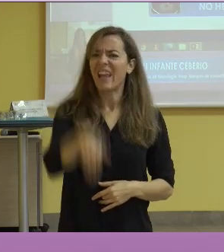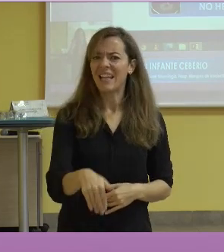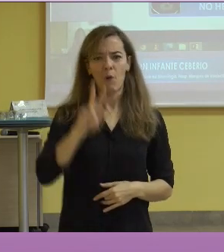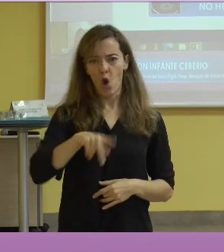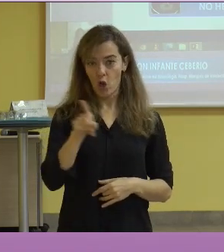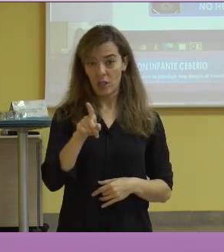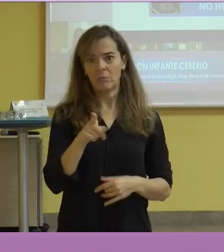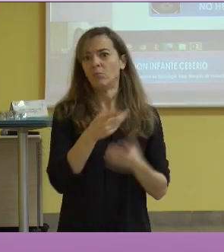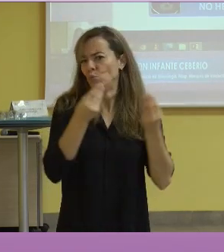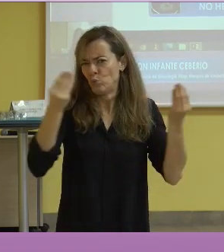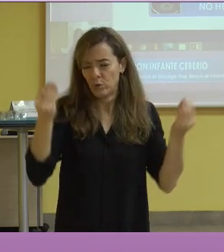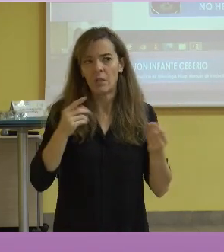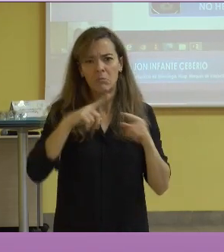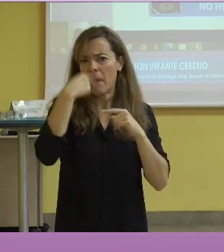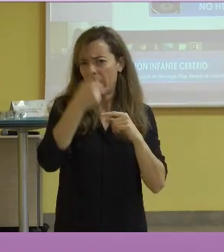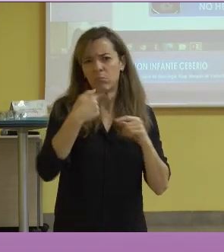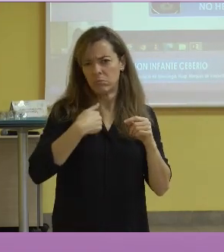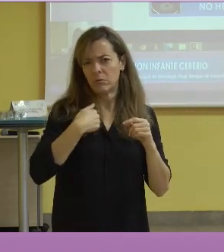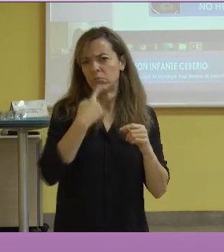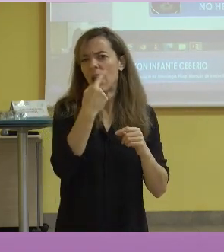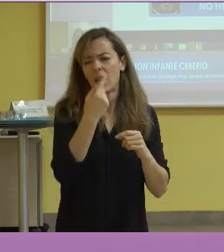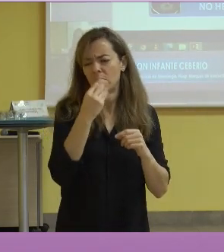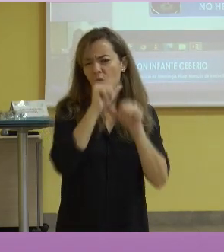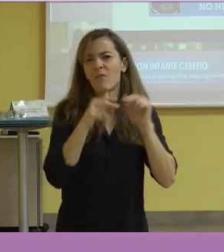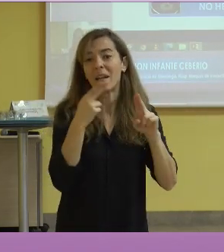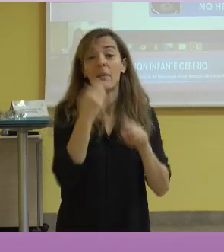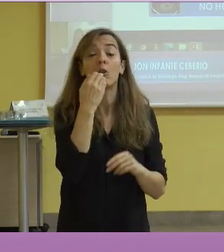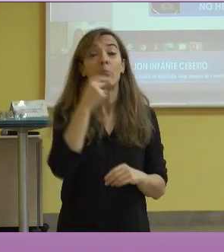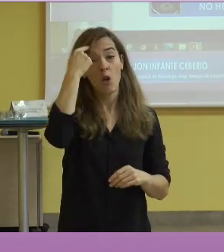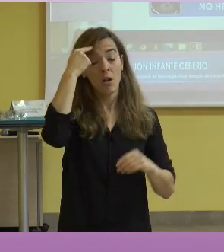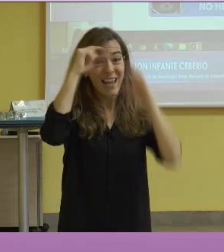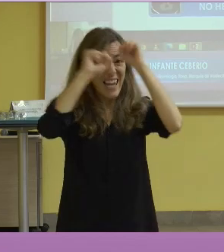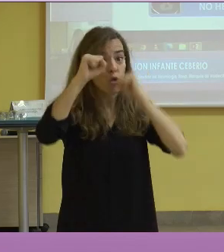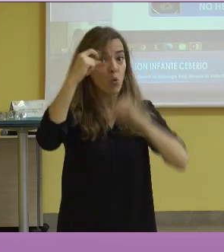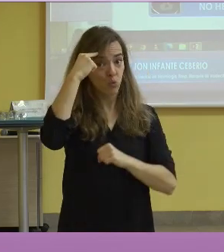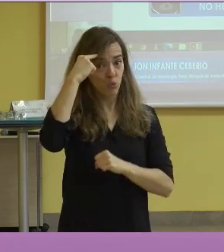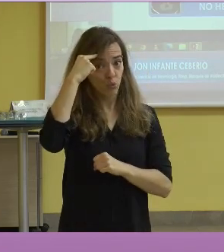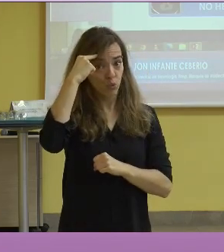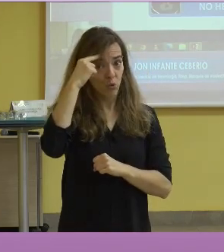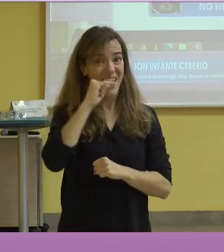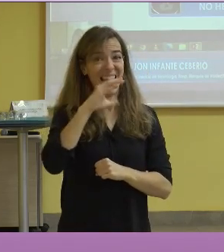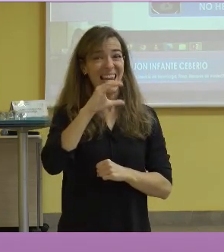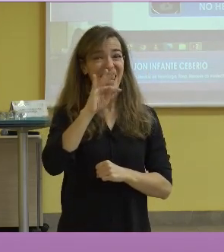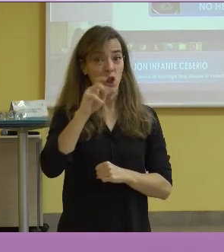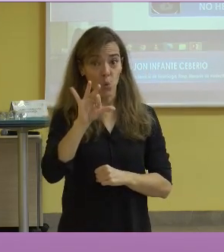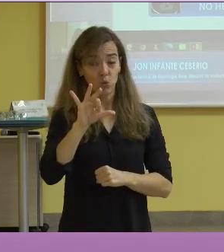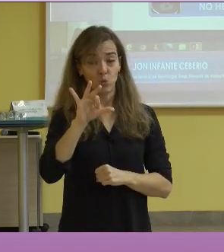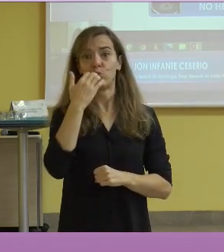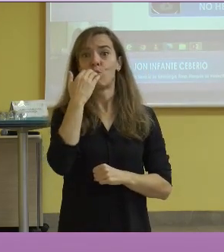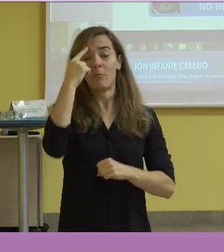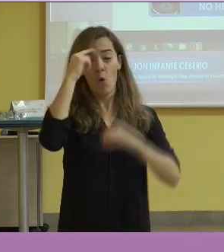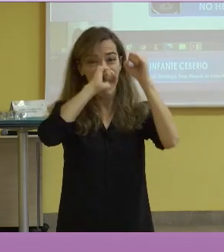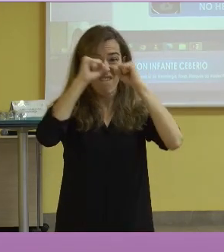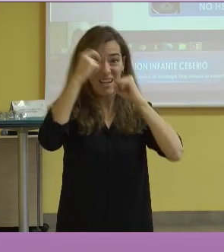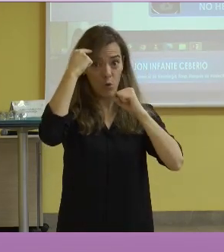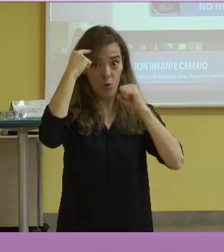Muchísimas, las vamos a mencionar enseguida de una manera así bastante rápida. Los ictus, ¿no? Cuando uno tiene un ictus, una hemorragia en el cerebelo, un infarto cerebeloso,